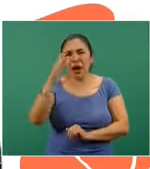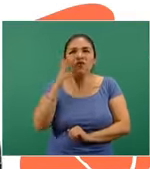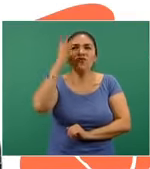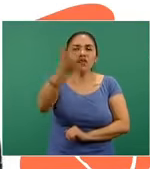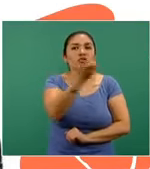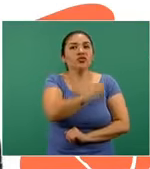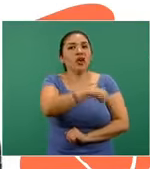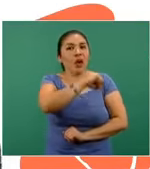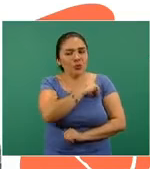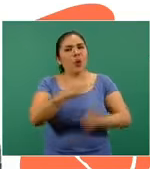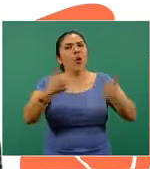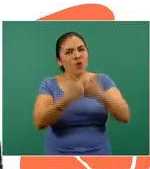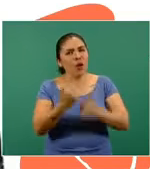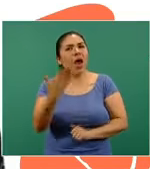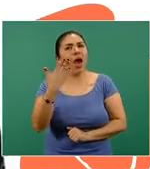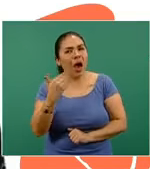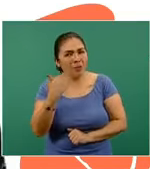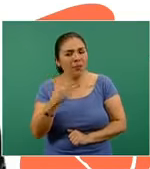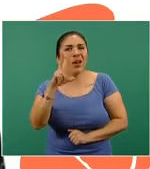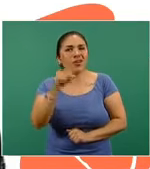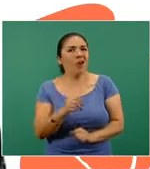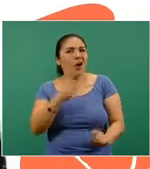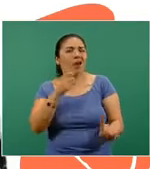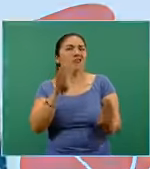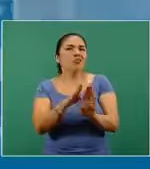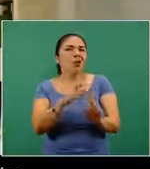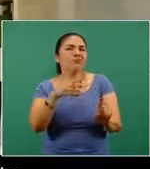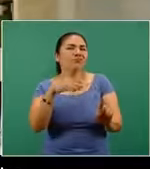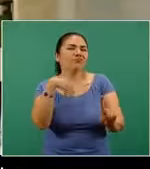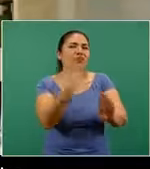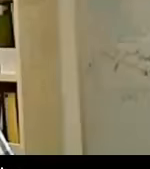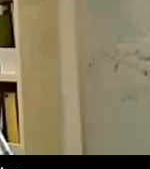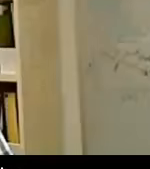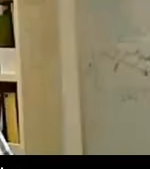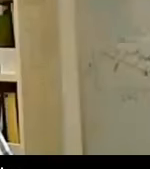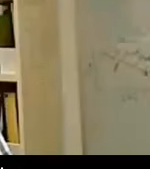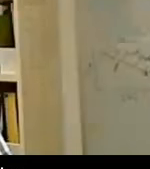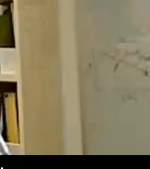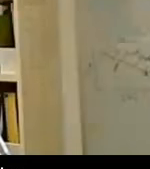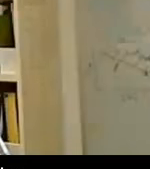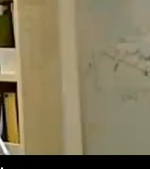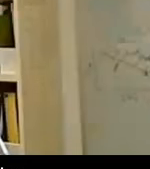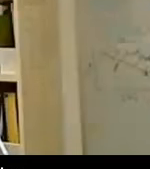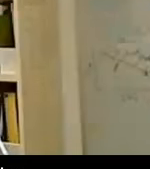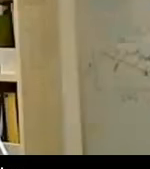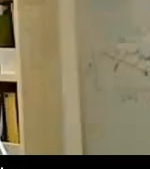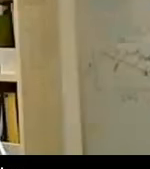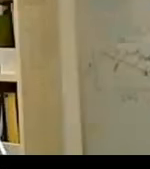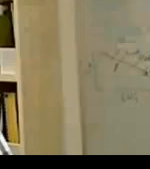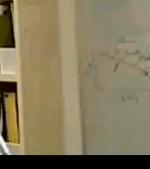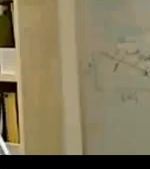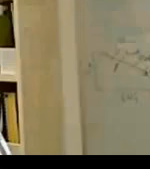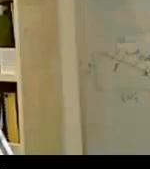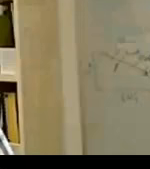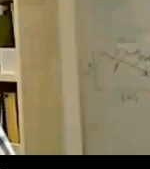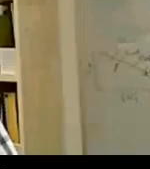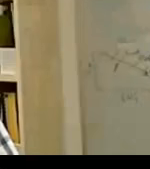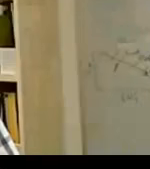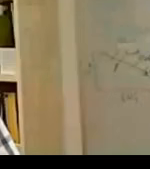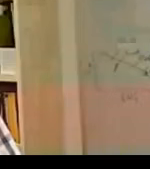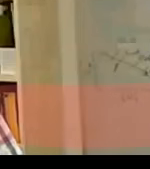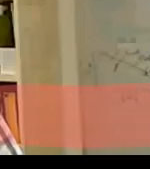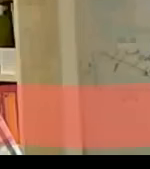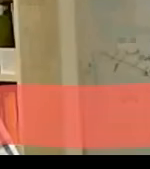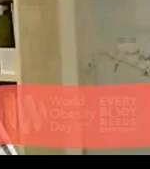salud con empatía y sin estigma. I have a message for people in Mexico on World Obesity